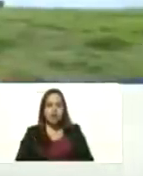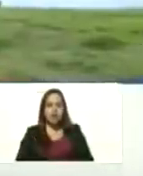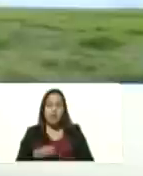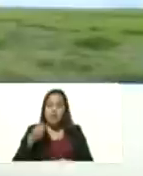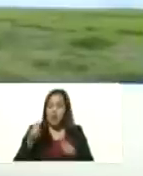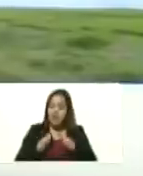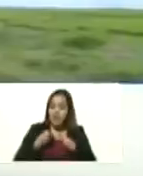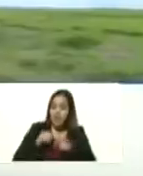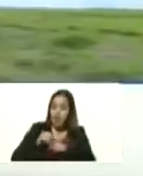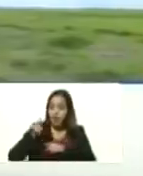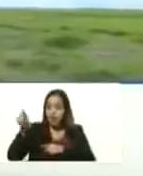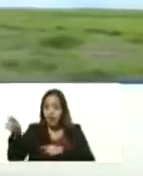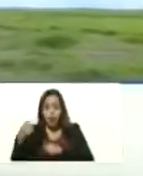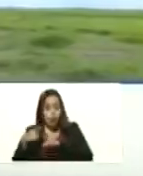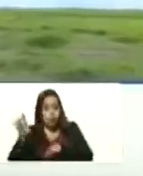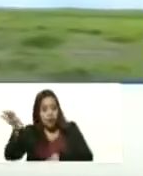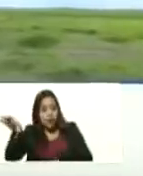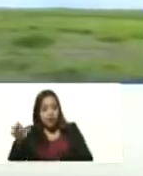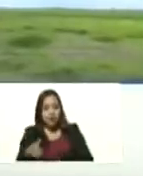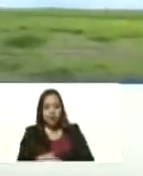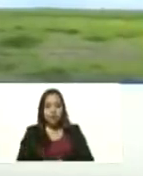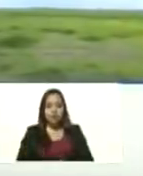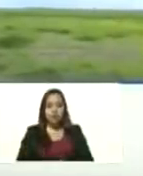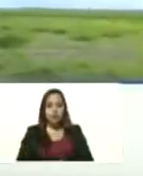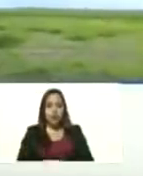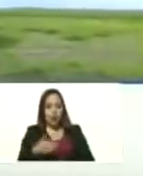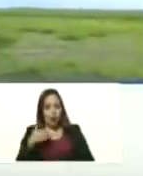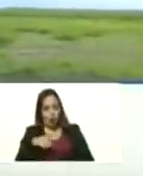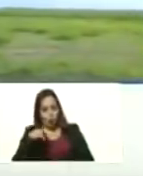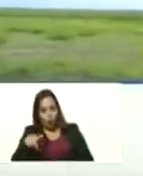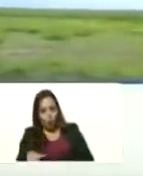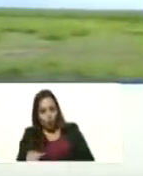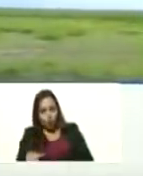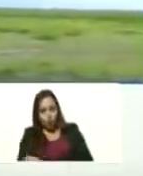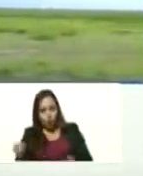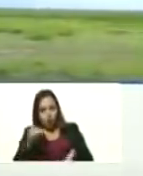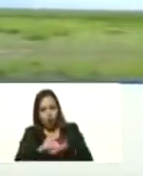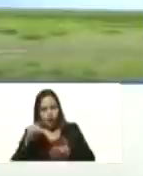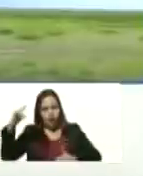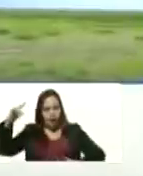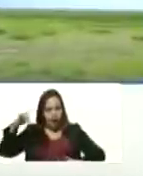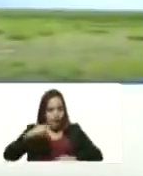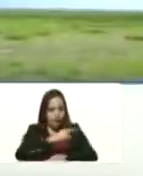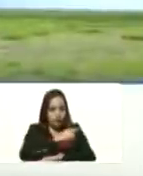exterior y llegó un avión